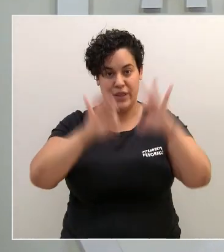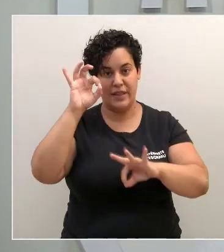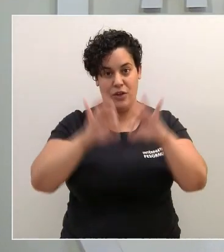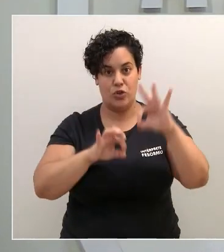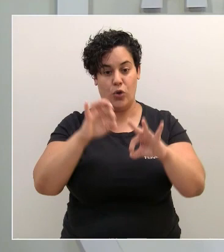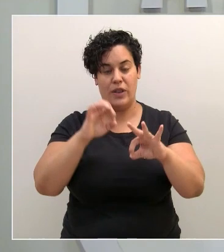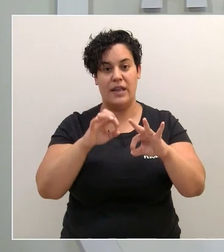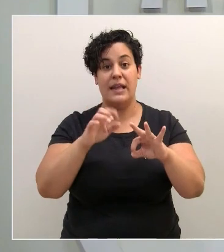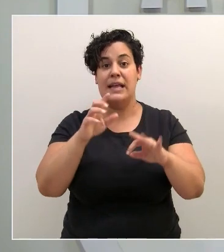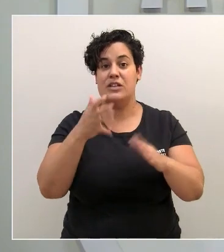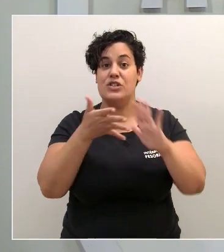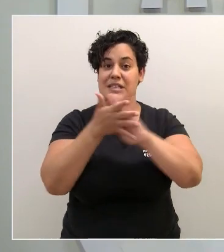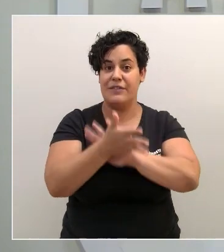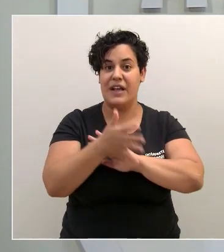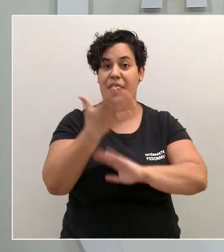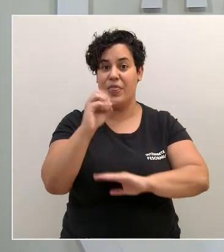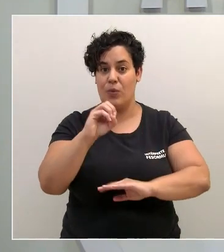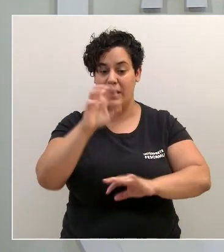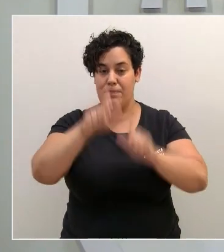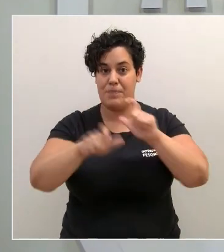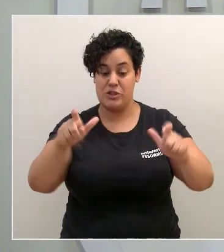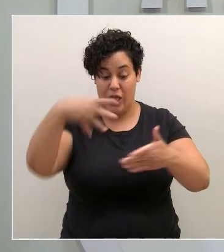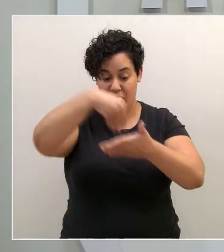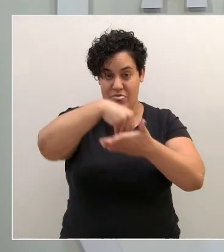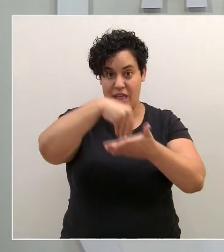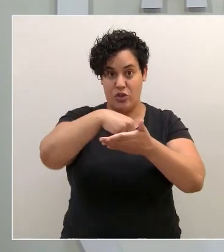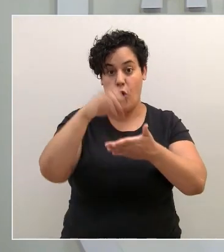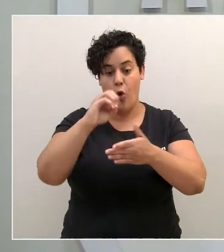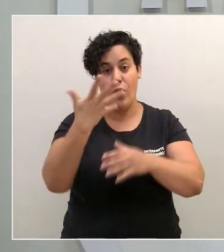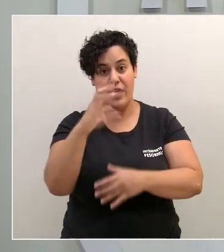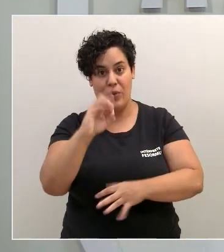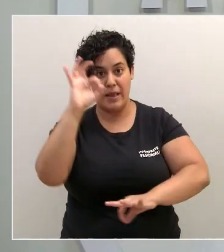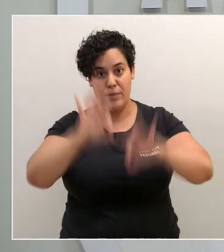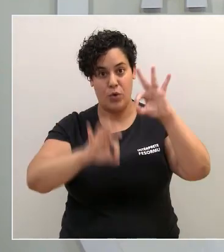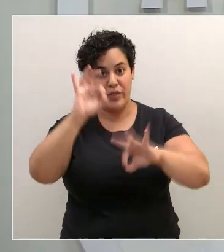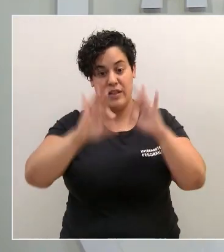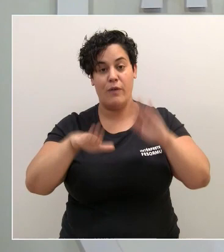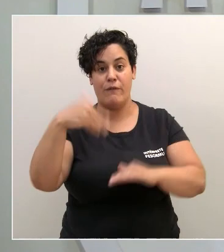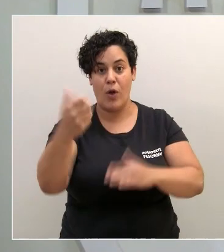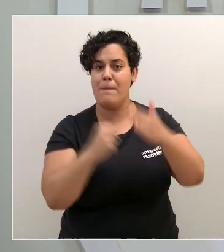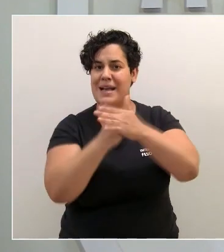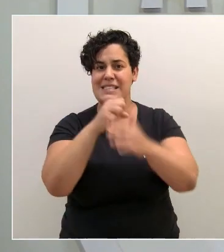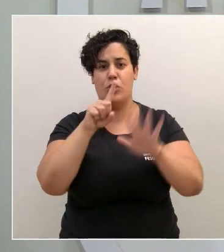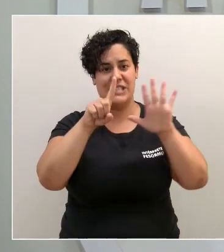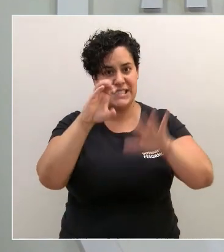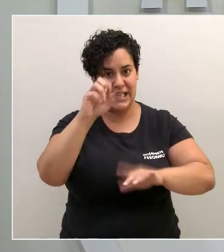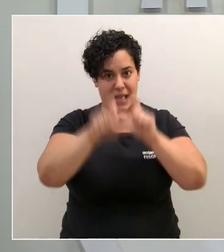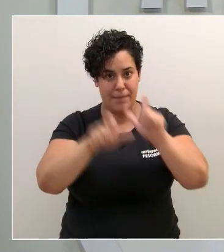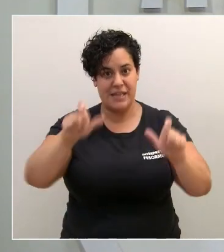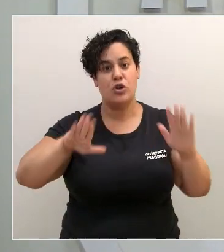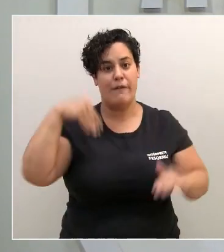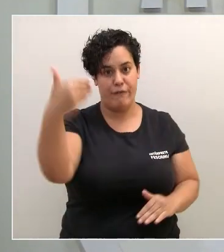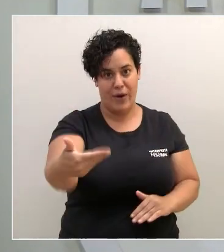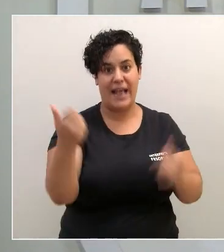sobrepasar las 30 personas si el acto es en interior o el 50% del aforo con un máximo de 60 personas si es en